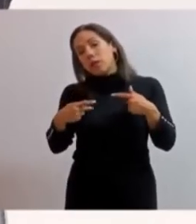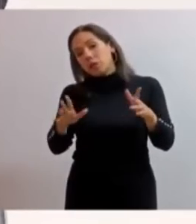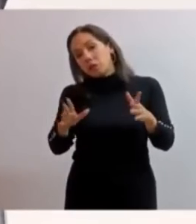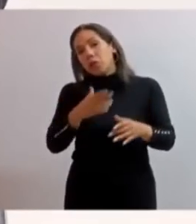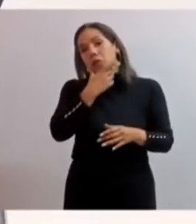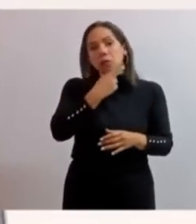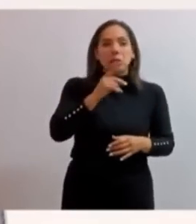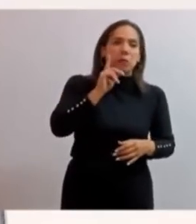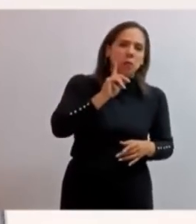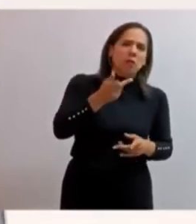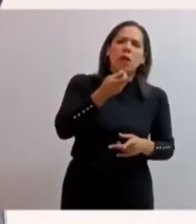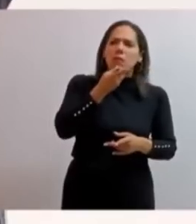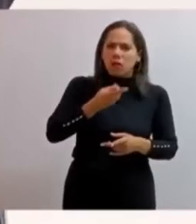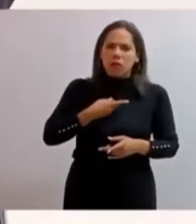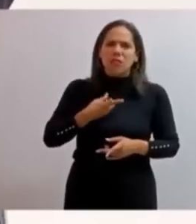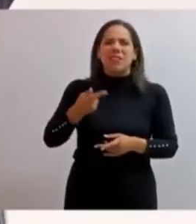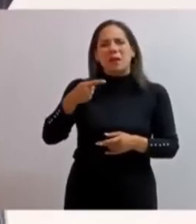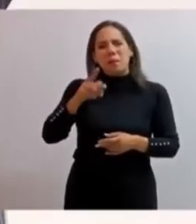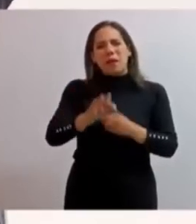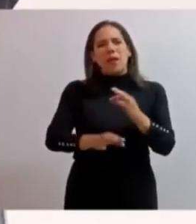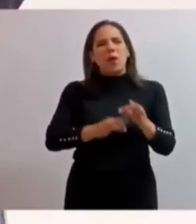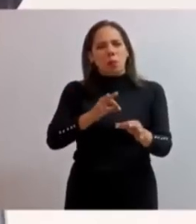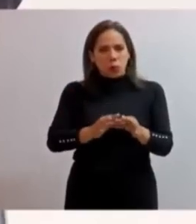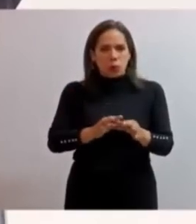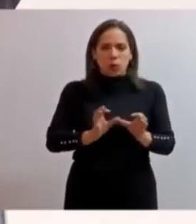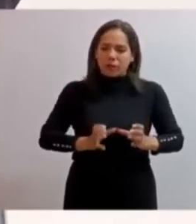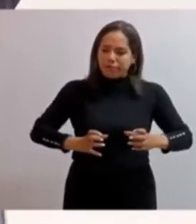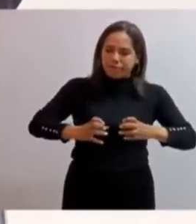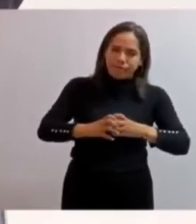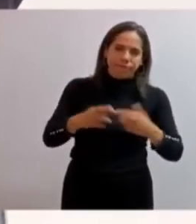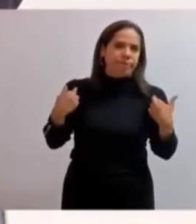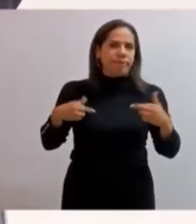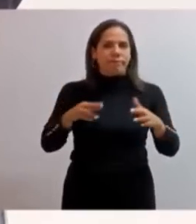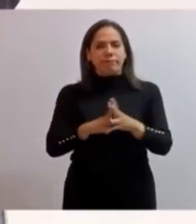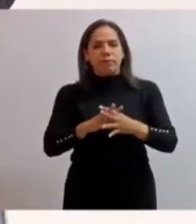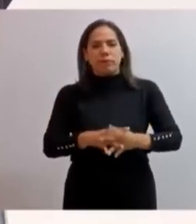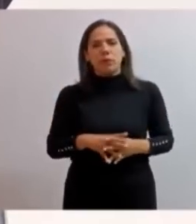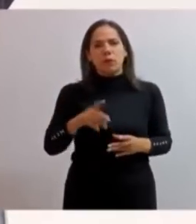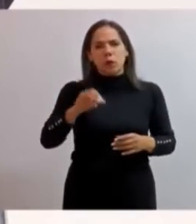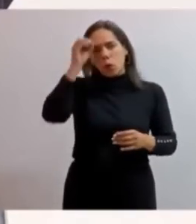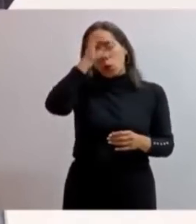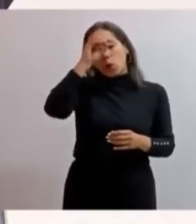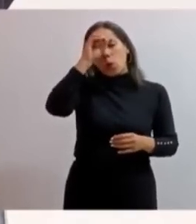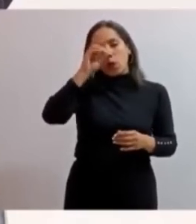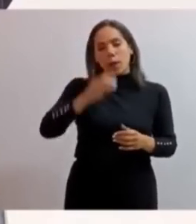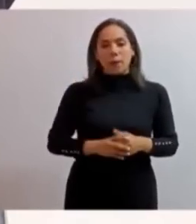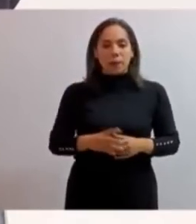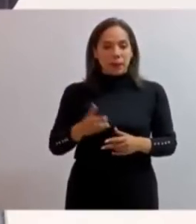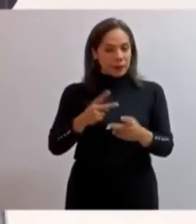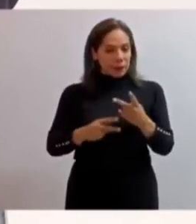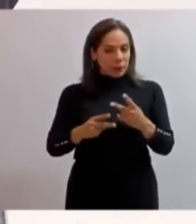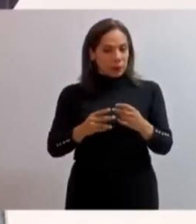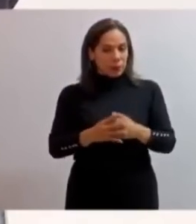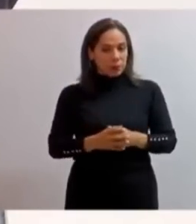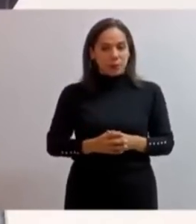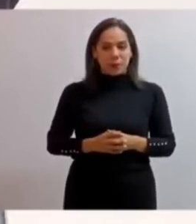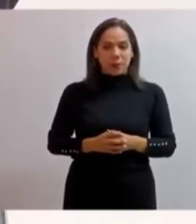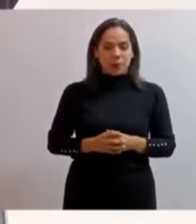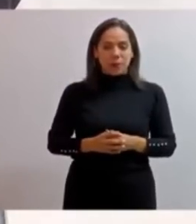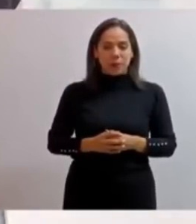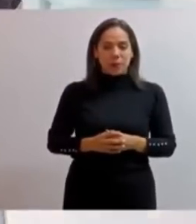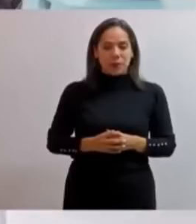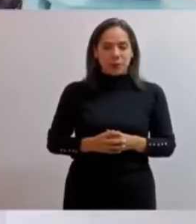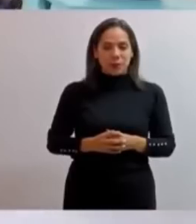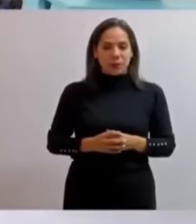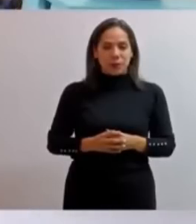investigadoras, pero sobre todo de manera puntual con los colectivos docentes. ¿Qué opinión tiene usted con esta pregunta